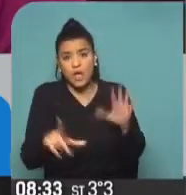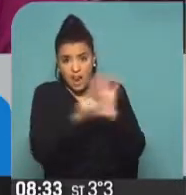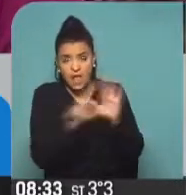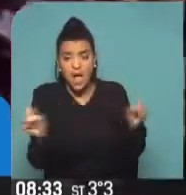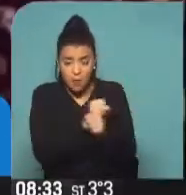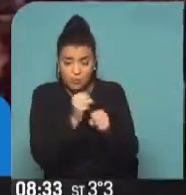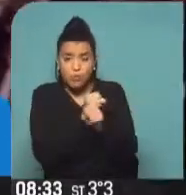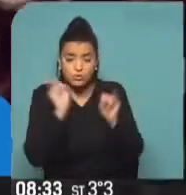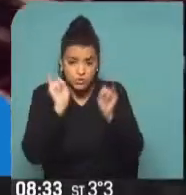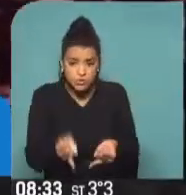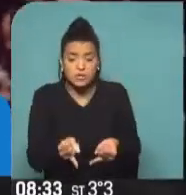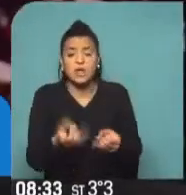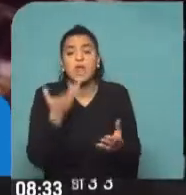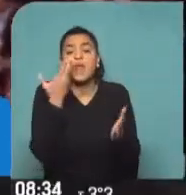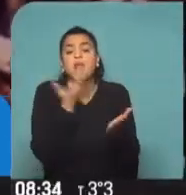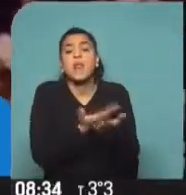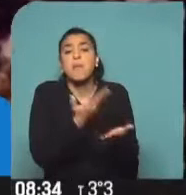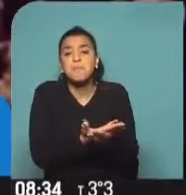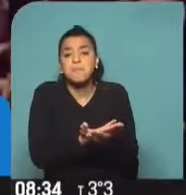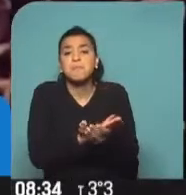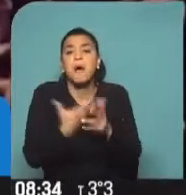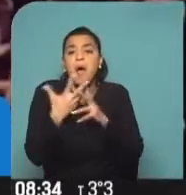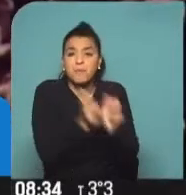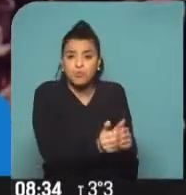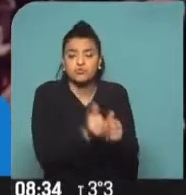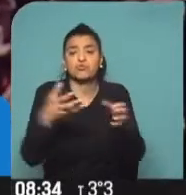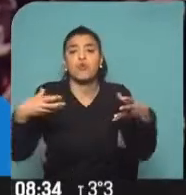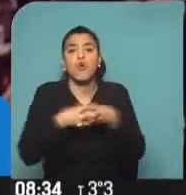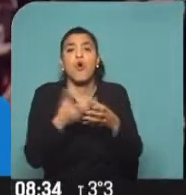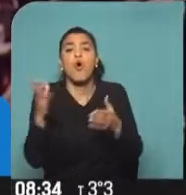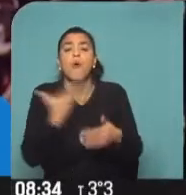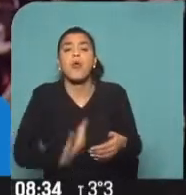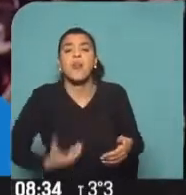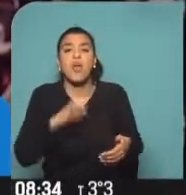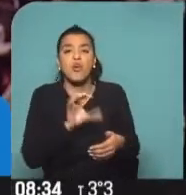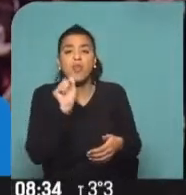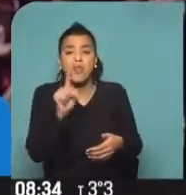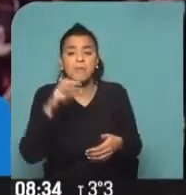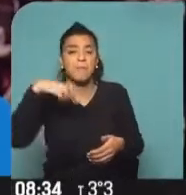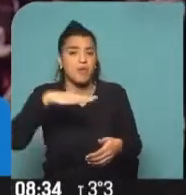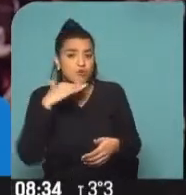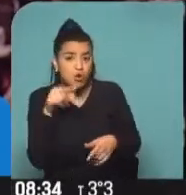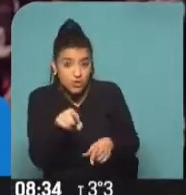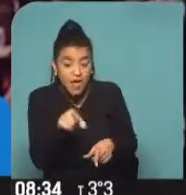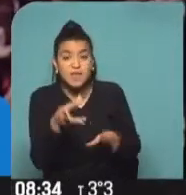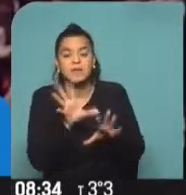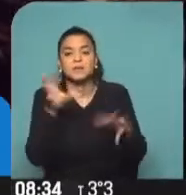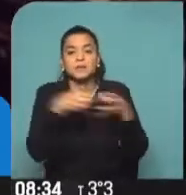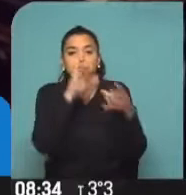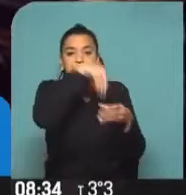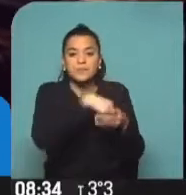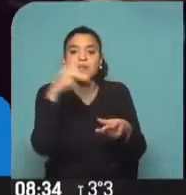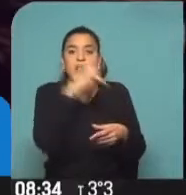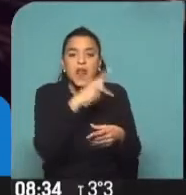aprobó con el respaldo de algunos gobernadores del PJ. Ese fue el germen, les diría, de esa unidad entre el kirchnerismo,